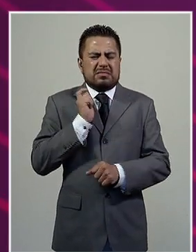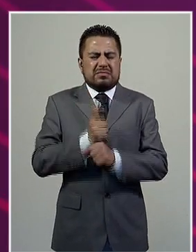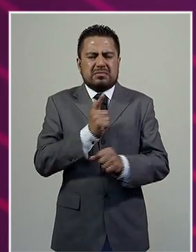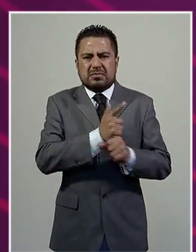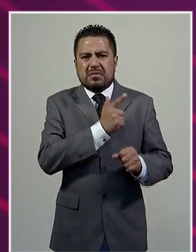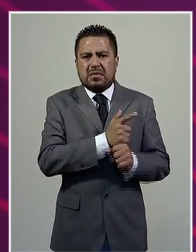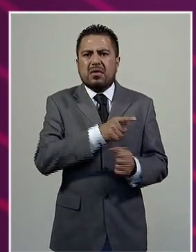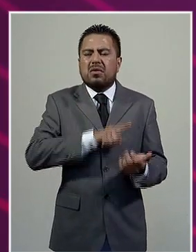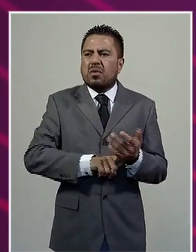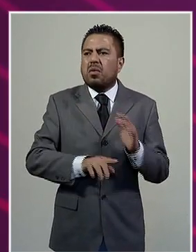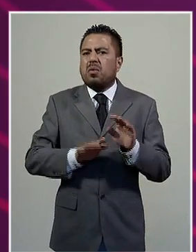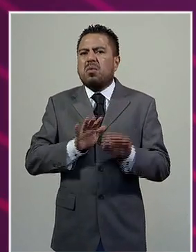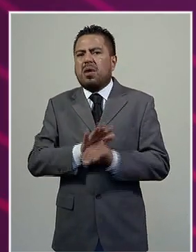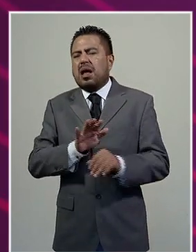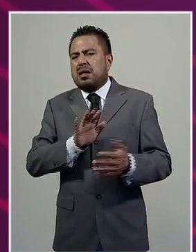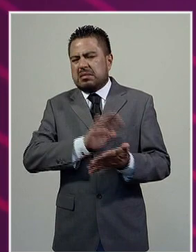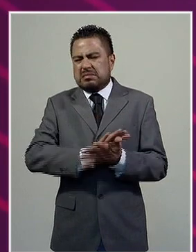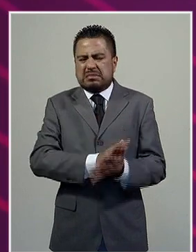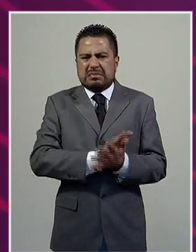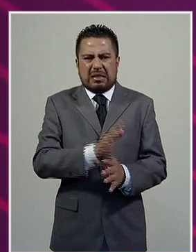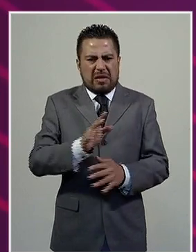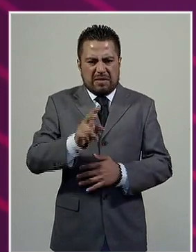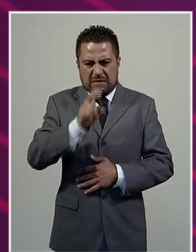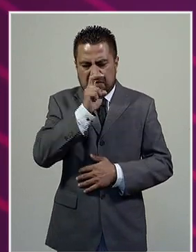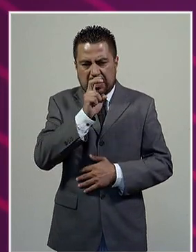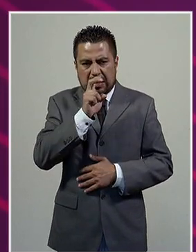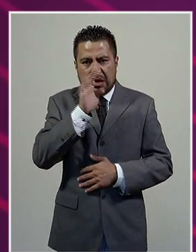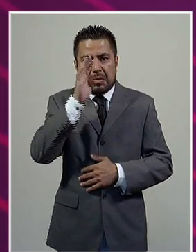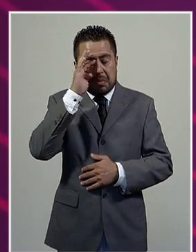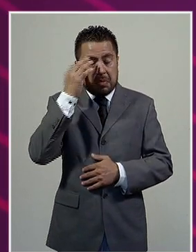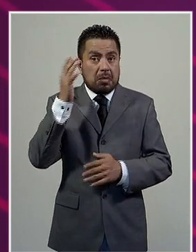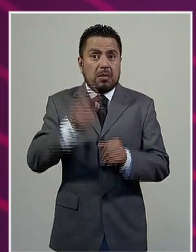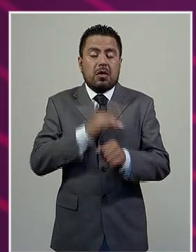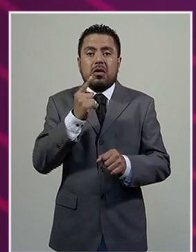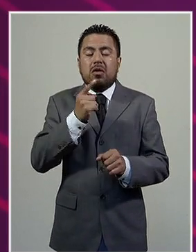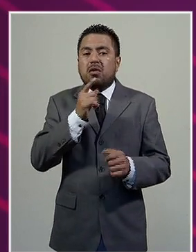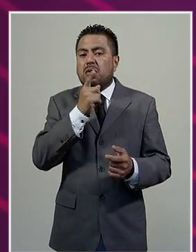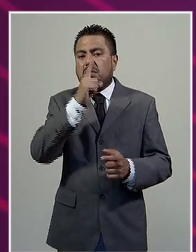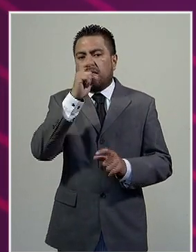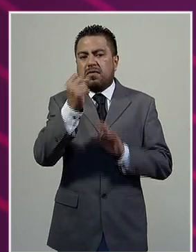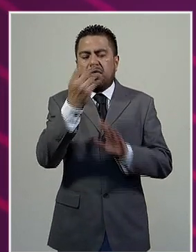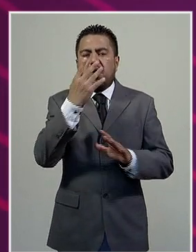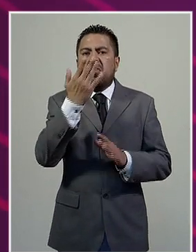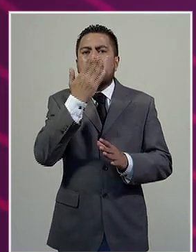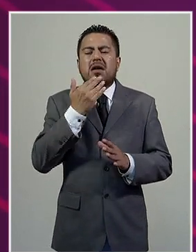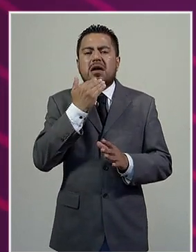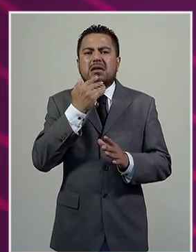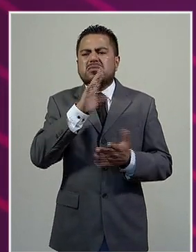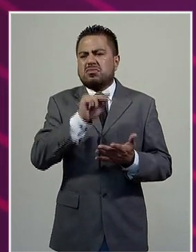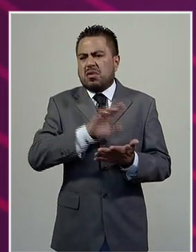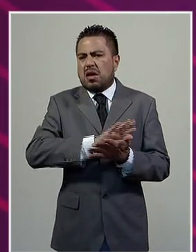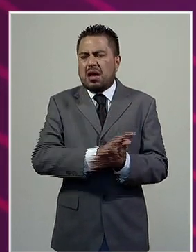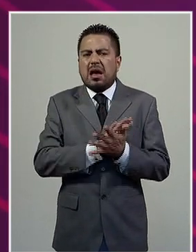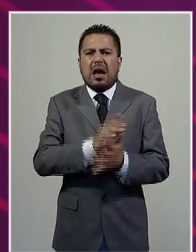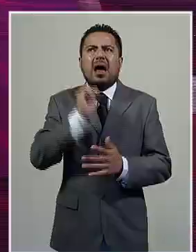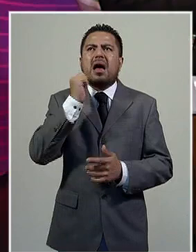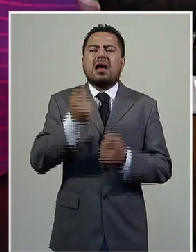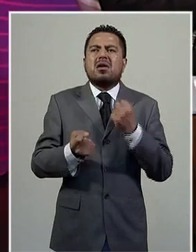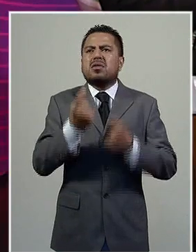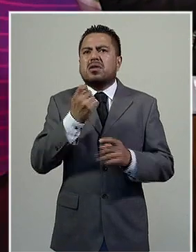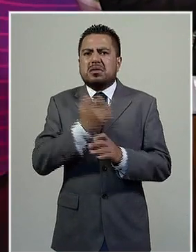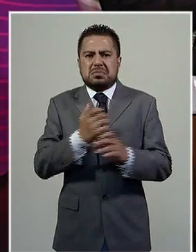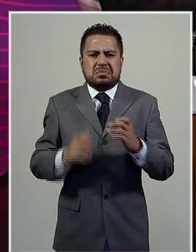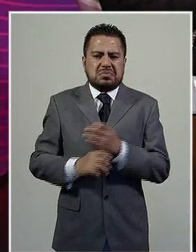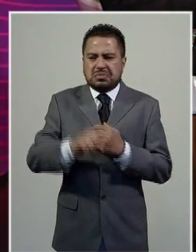había una cuestión como de discriminación muy fuerte, porque no tiene ningún sentido que te pidan una foto si no te van a discriminar en algún aspecto.